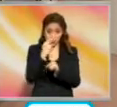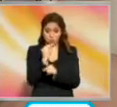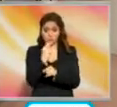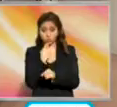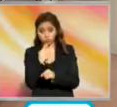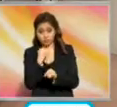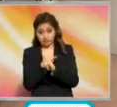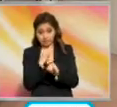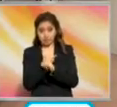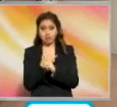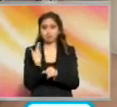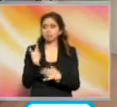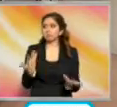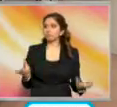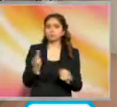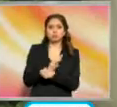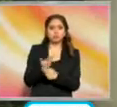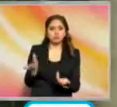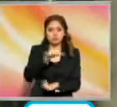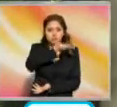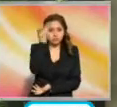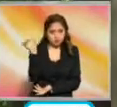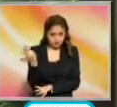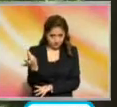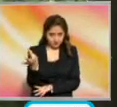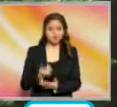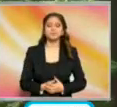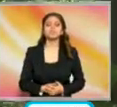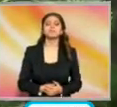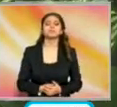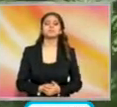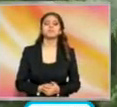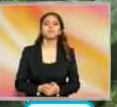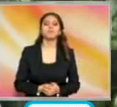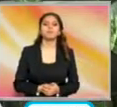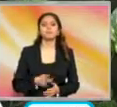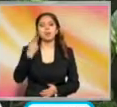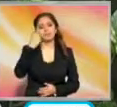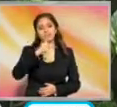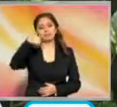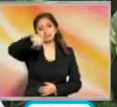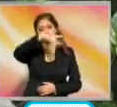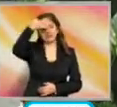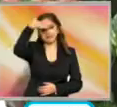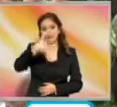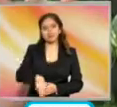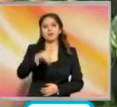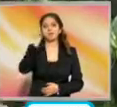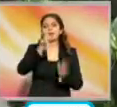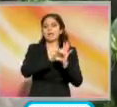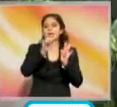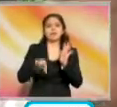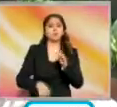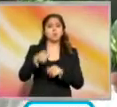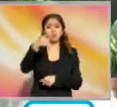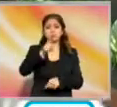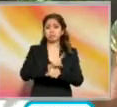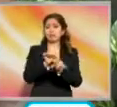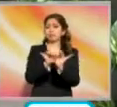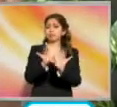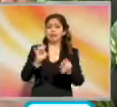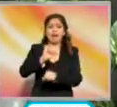¿no? No Claro. funcionamos. Claro, y bueno, lo mejor de todo es que, bueno, ya es habitual que cuando te pasa algo en la vida, lo que